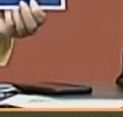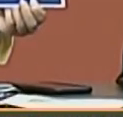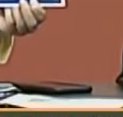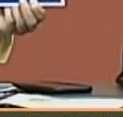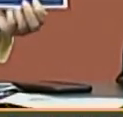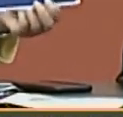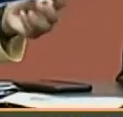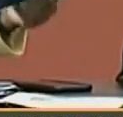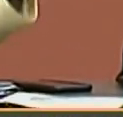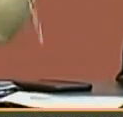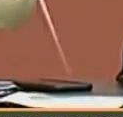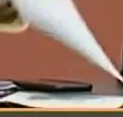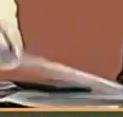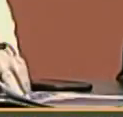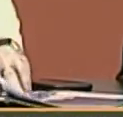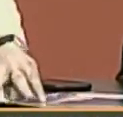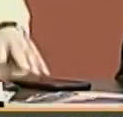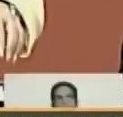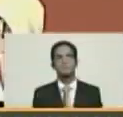Venezuela.